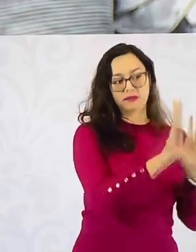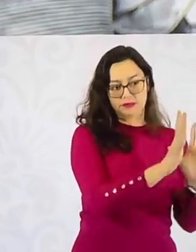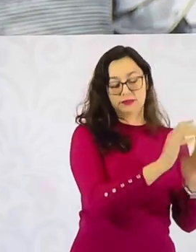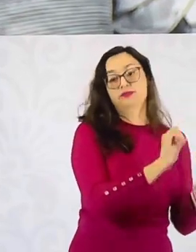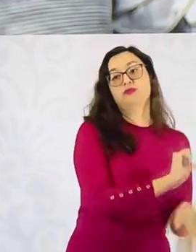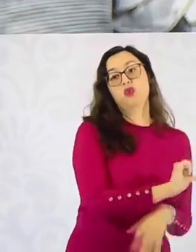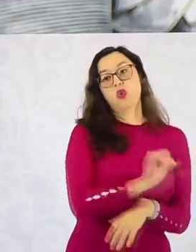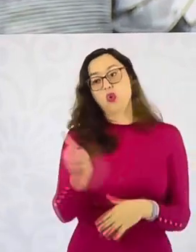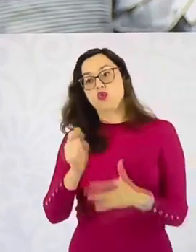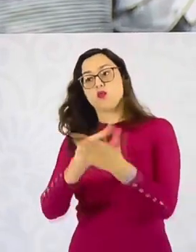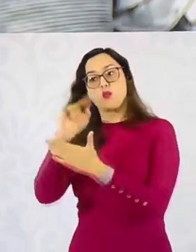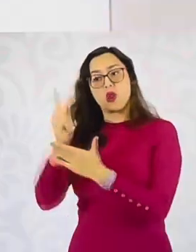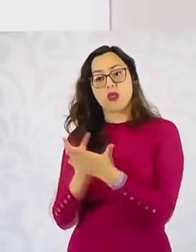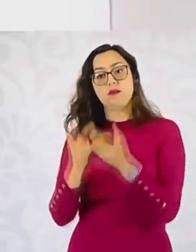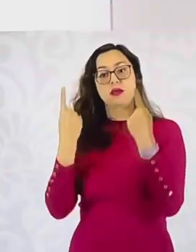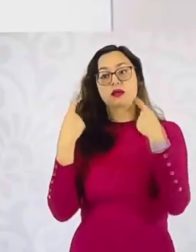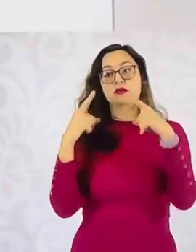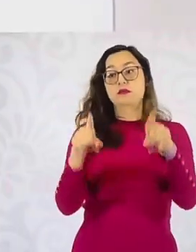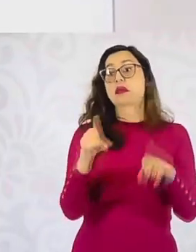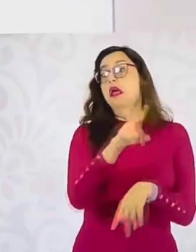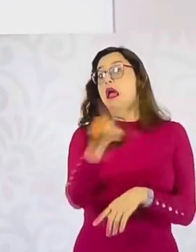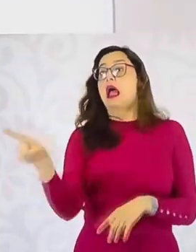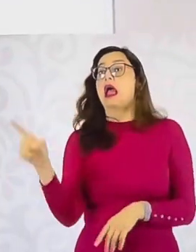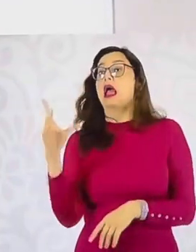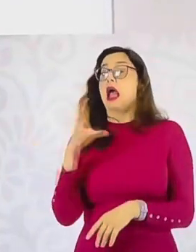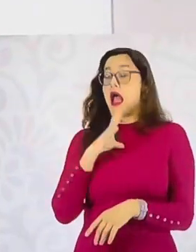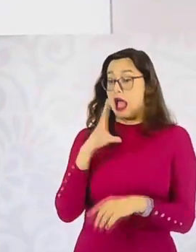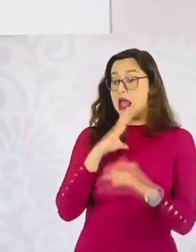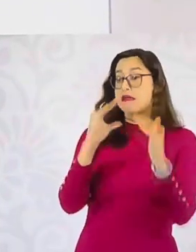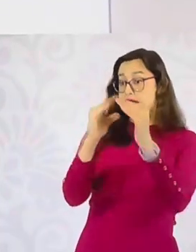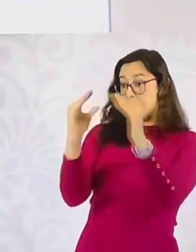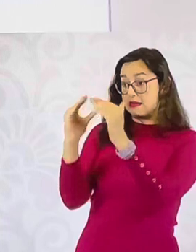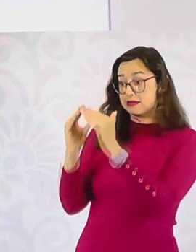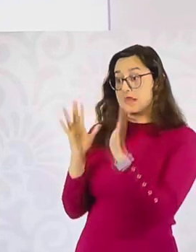de vivienda, que significa que se le da un crédito